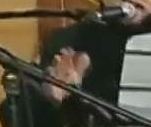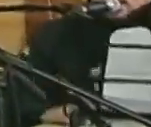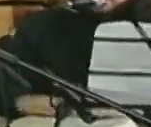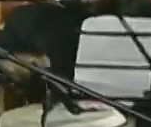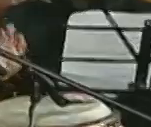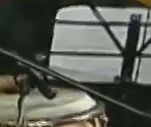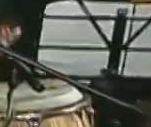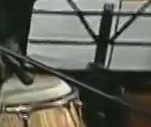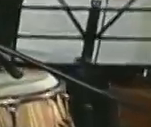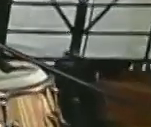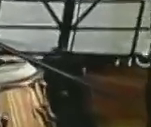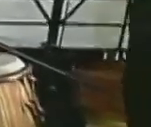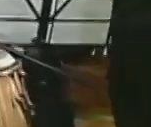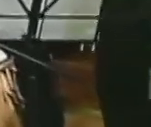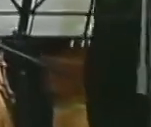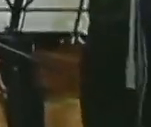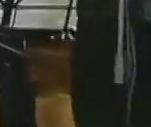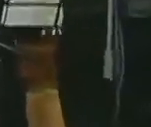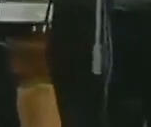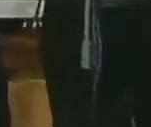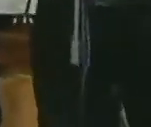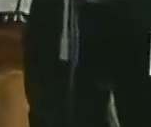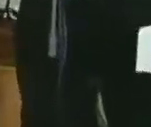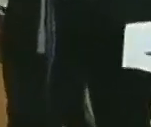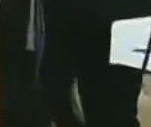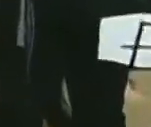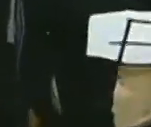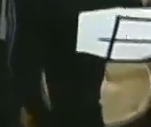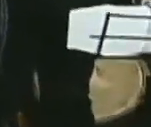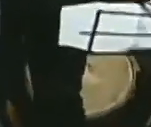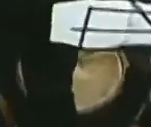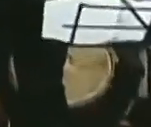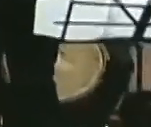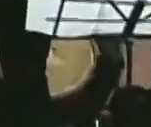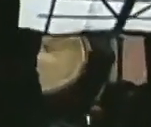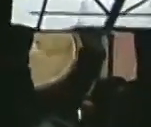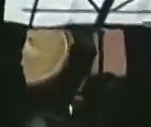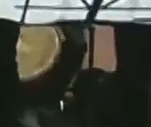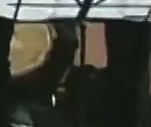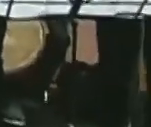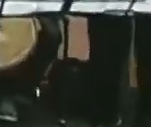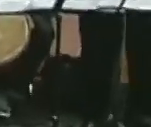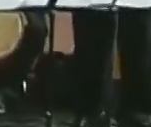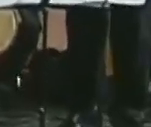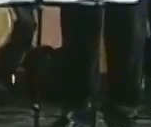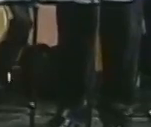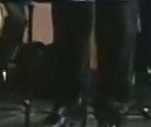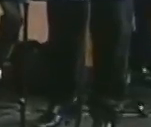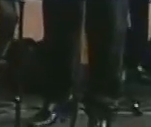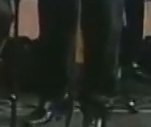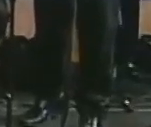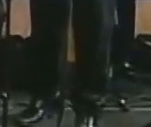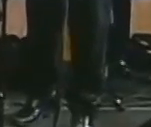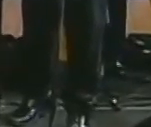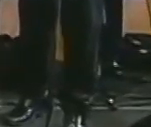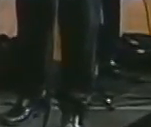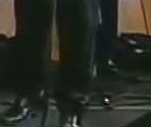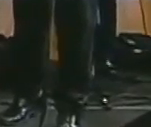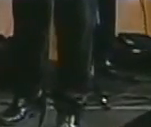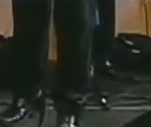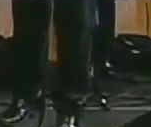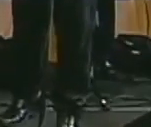el Petro es mío. El Petro es nuestro por amor a Venezuela. El Petro es tuyo, el Petro es